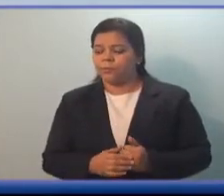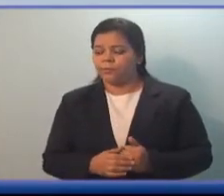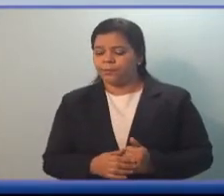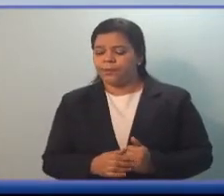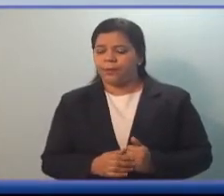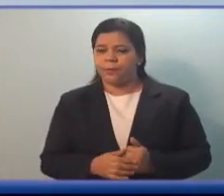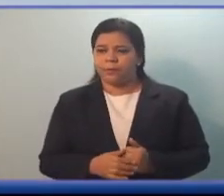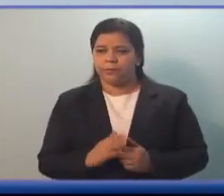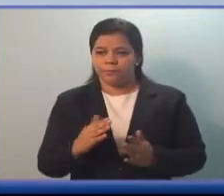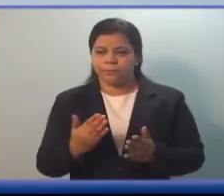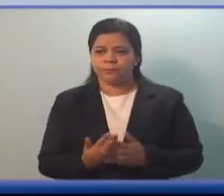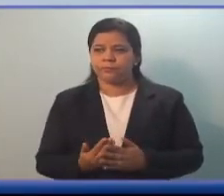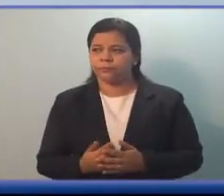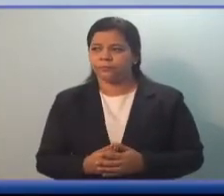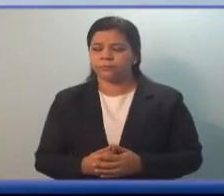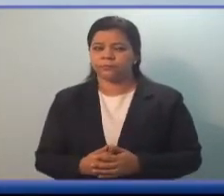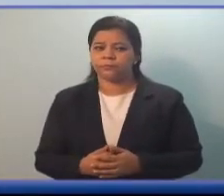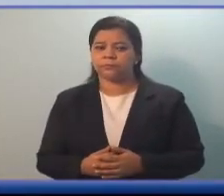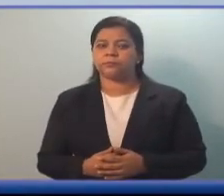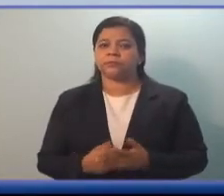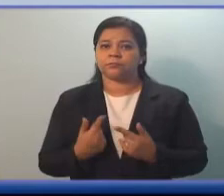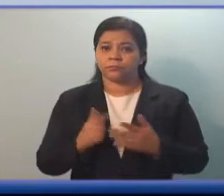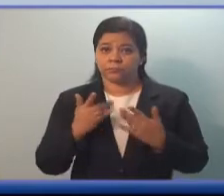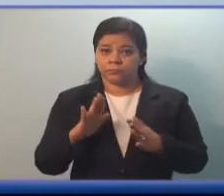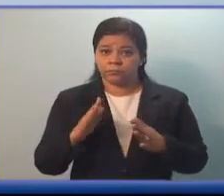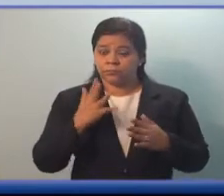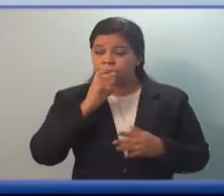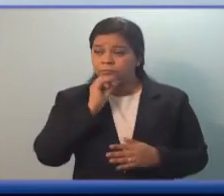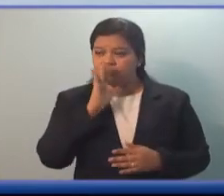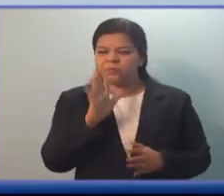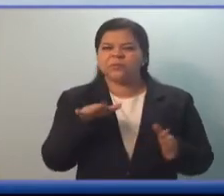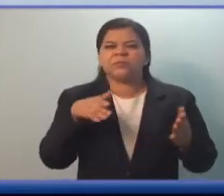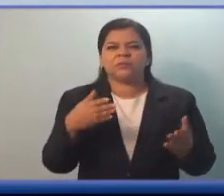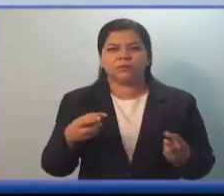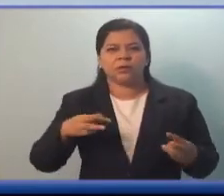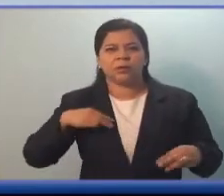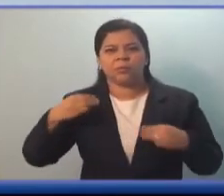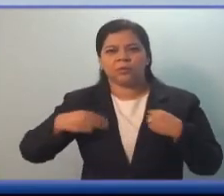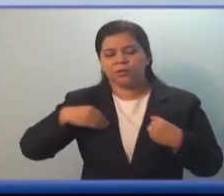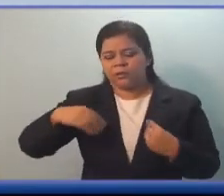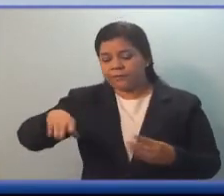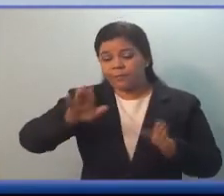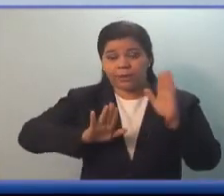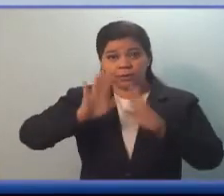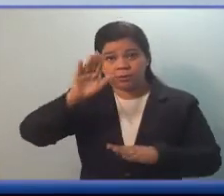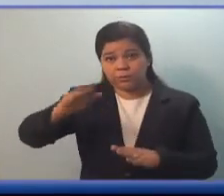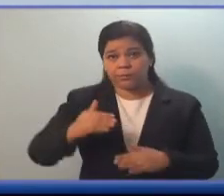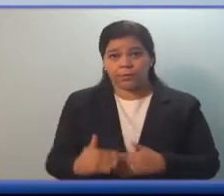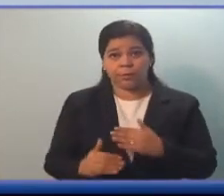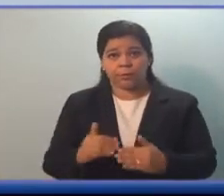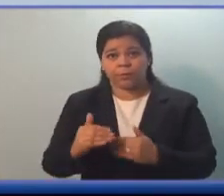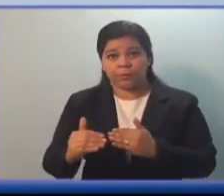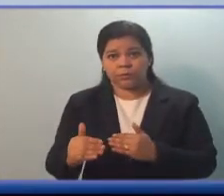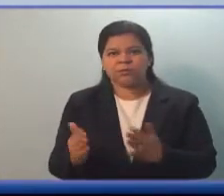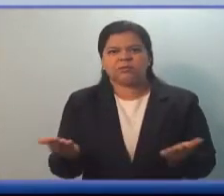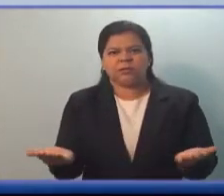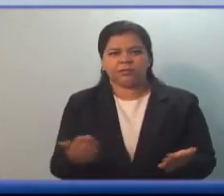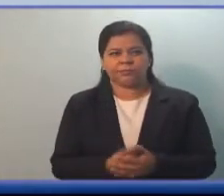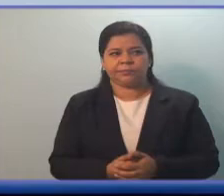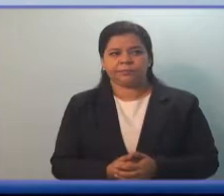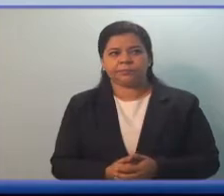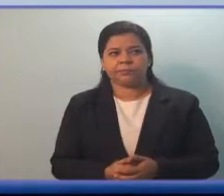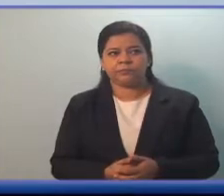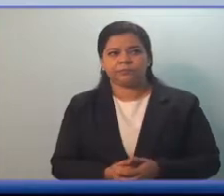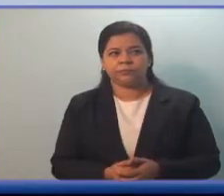Ahora, aquí dice, ¿qué lo motiva a participar en este proceso? Bueno,